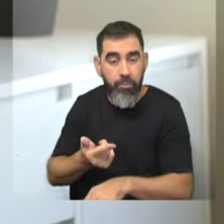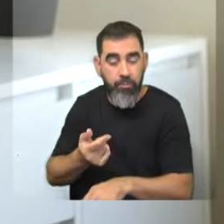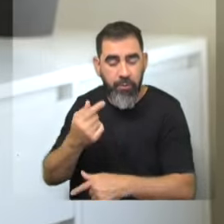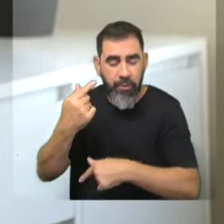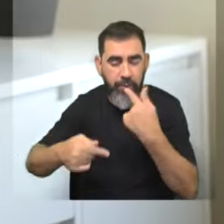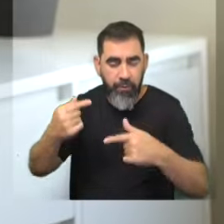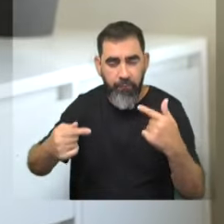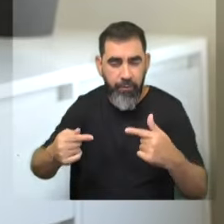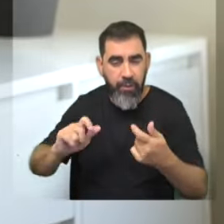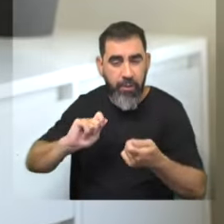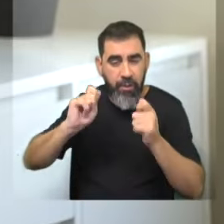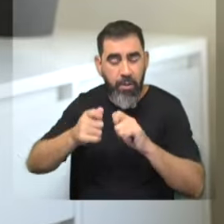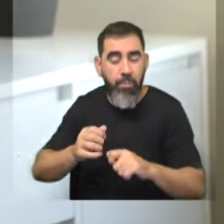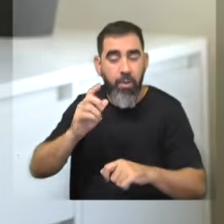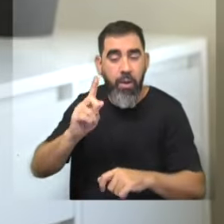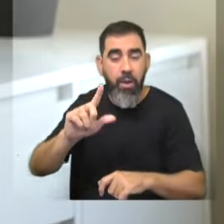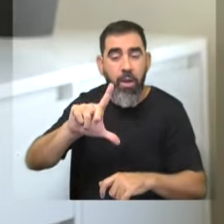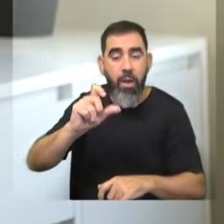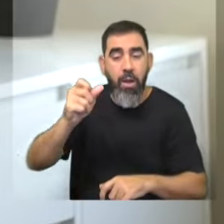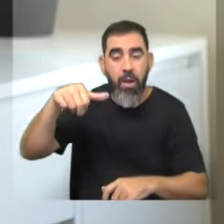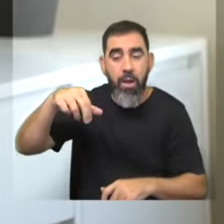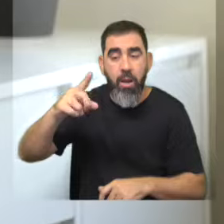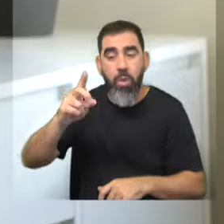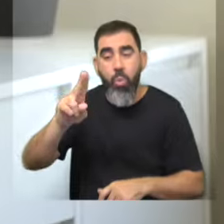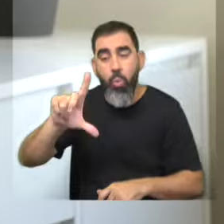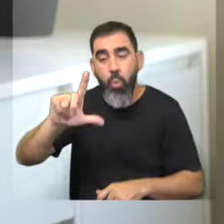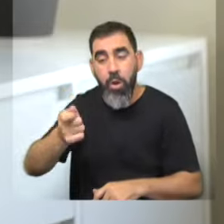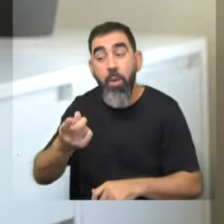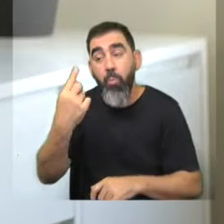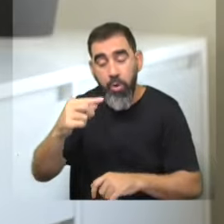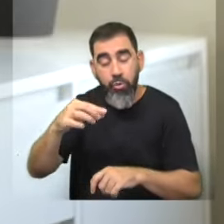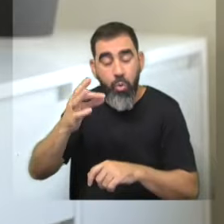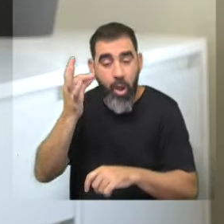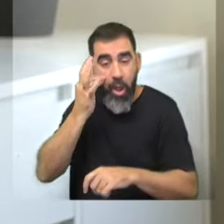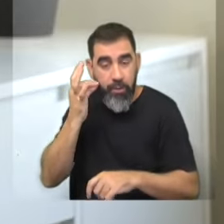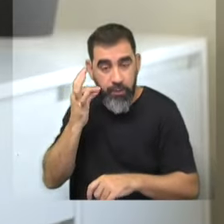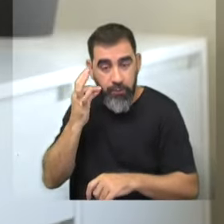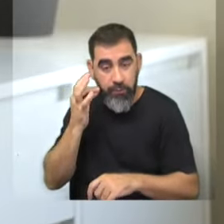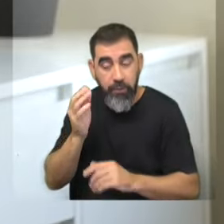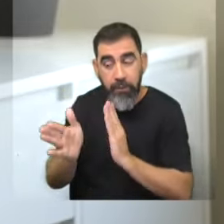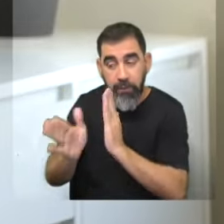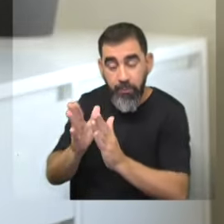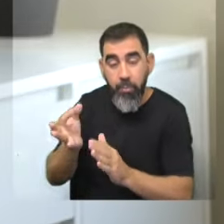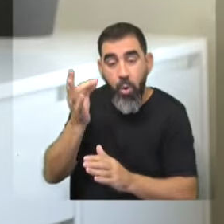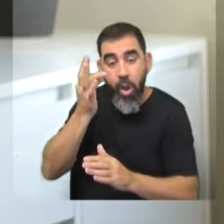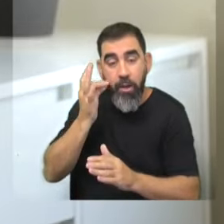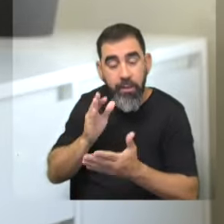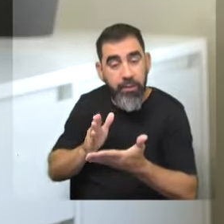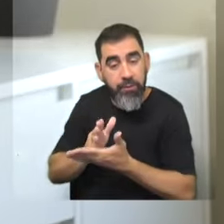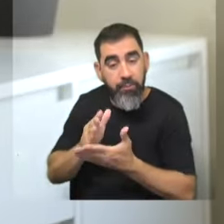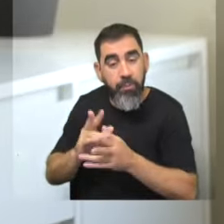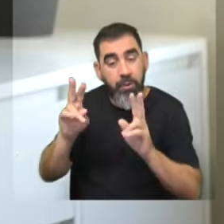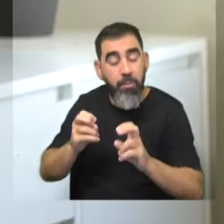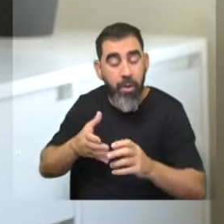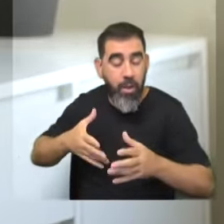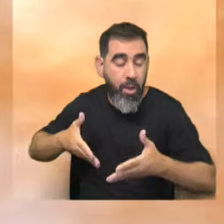poliquístico, alteraciones de las glándulas suprarrenales, que llevan a la formación del acné. Y en ese caso lo tratamos, pero el acné siempre tiene un componente